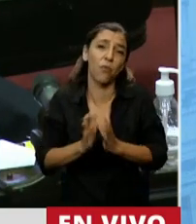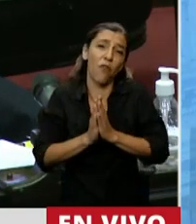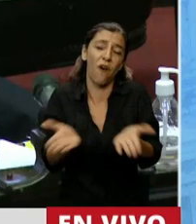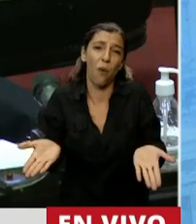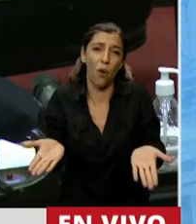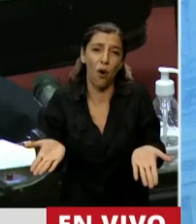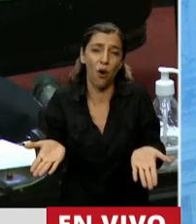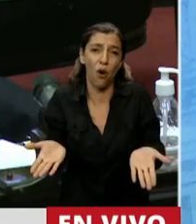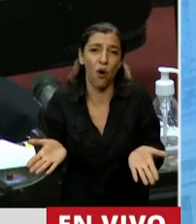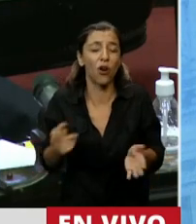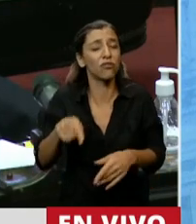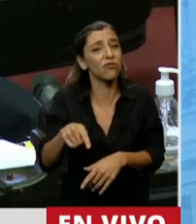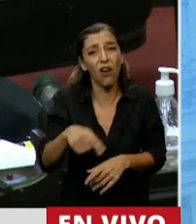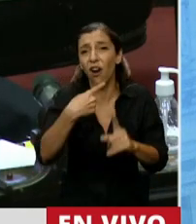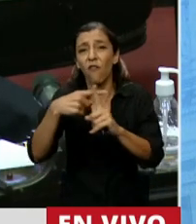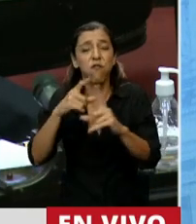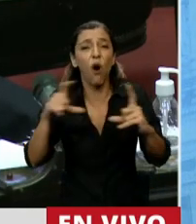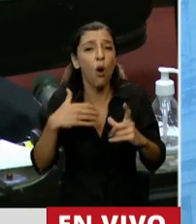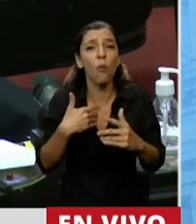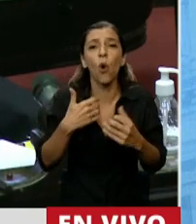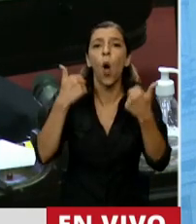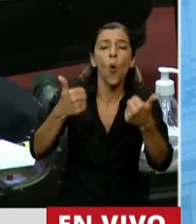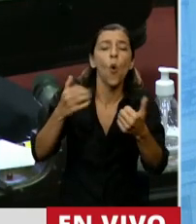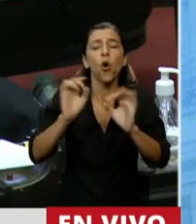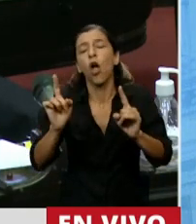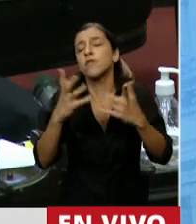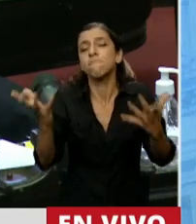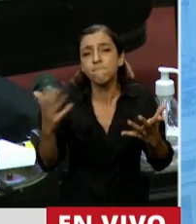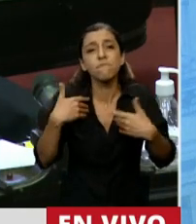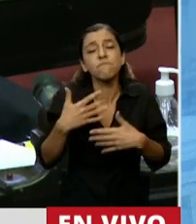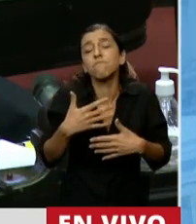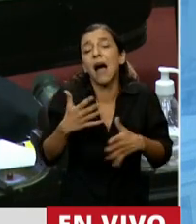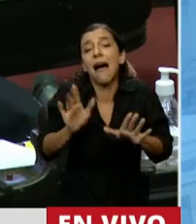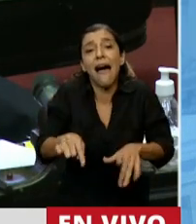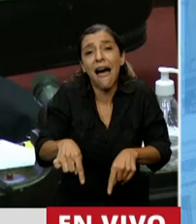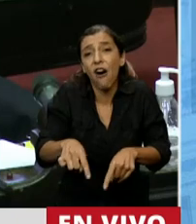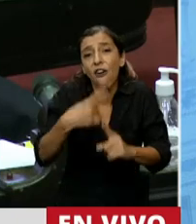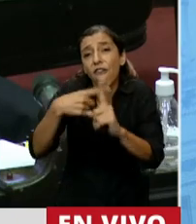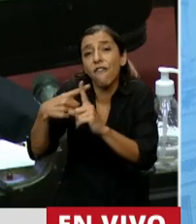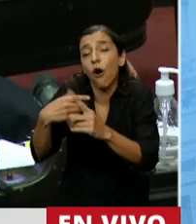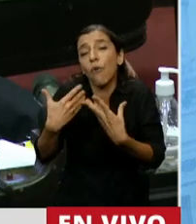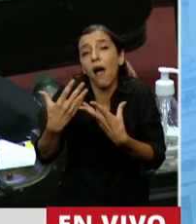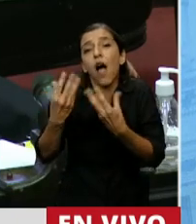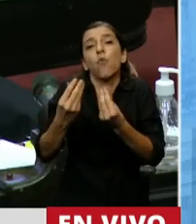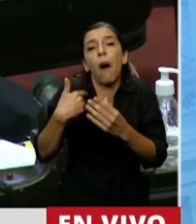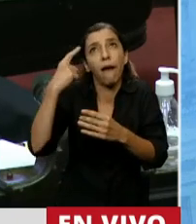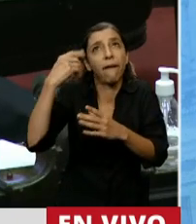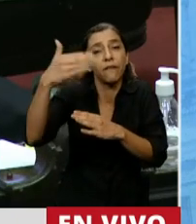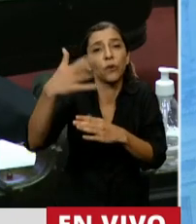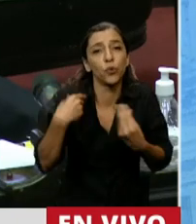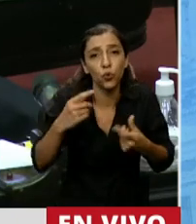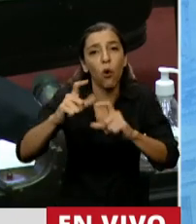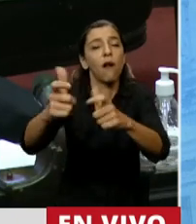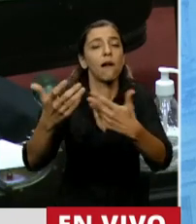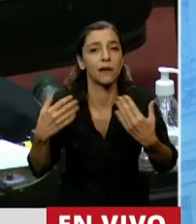verdad que fuere como fuere la fórmula, es una fórmula que le da previsibilidad hacia adelante. Y si nuestro país